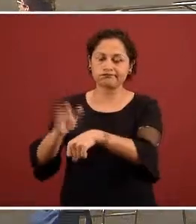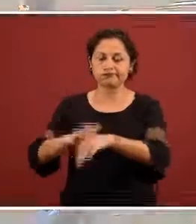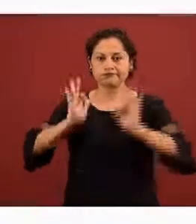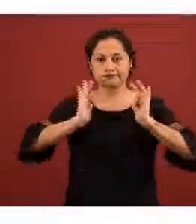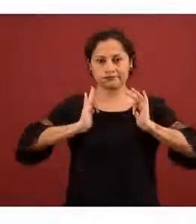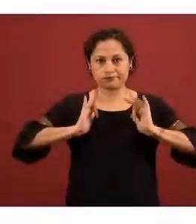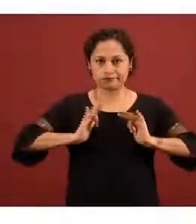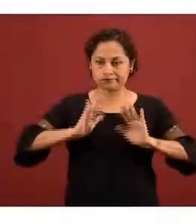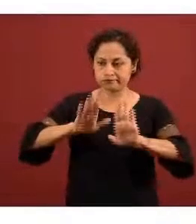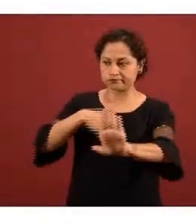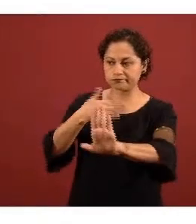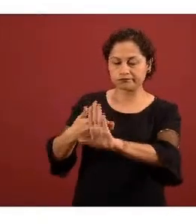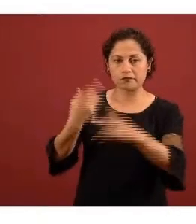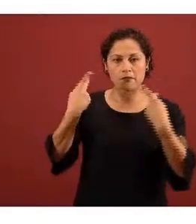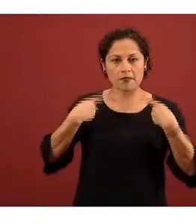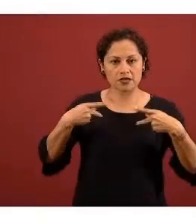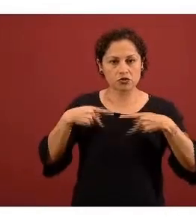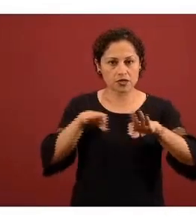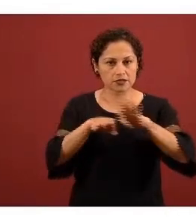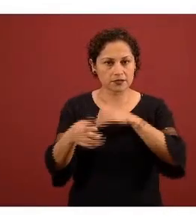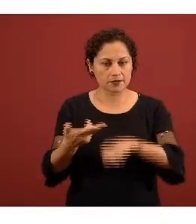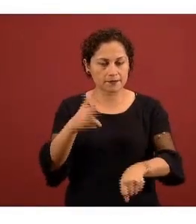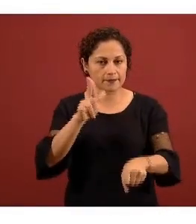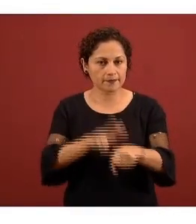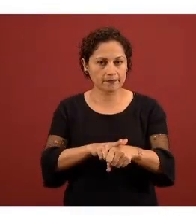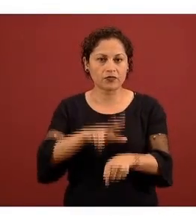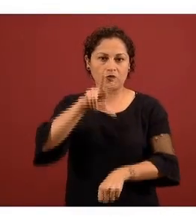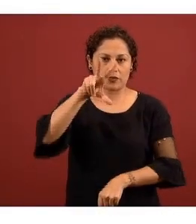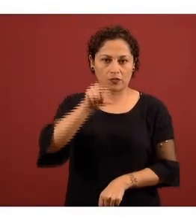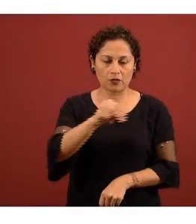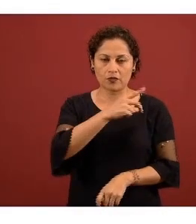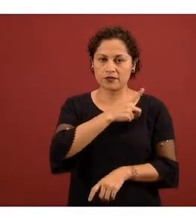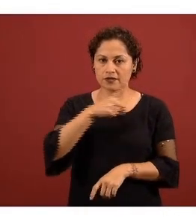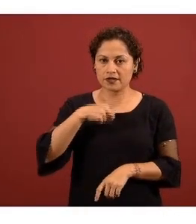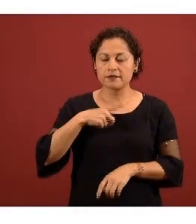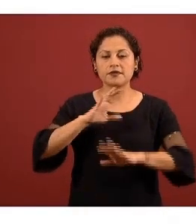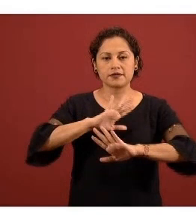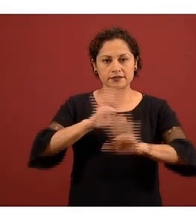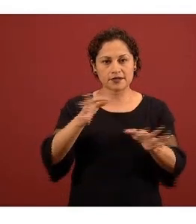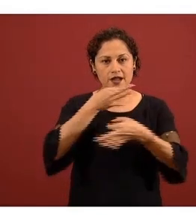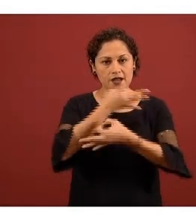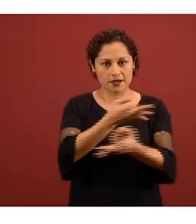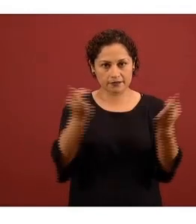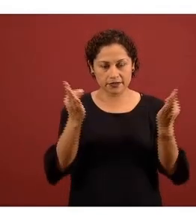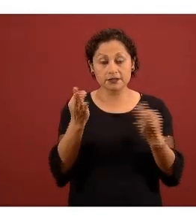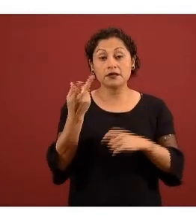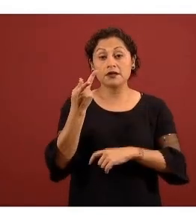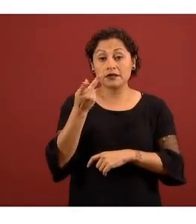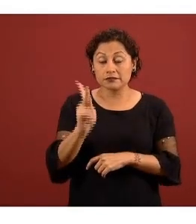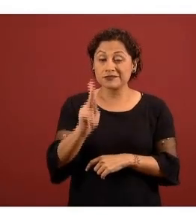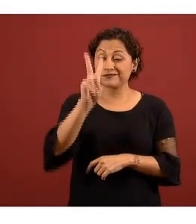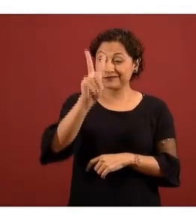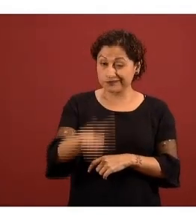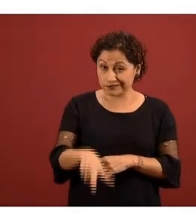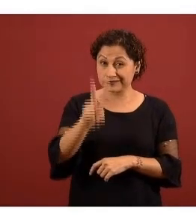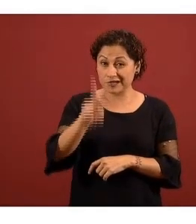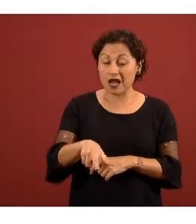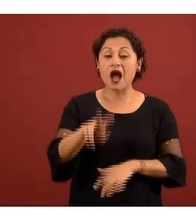discriminación, de violencia contra el personal de salud, y esto ha sido incluso agresiones a